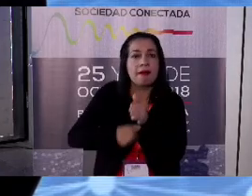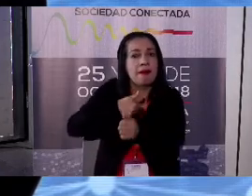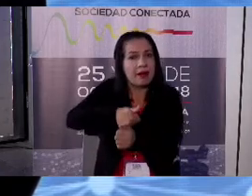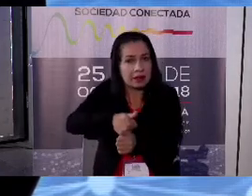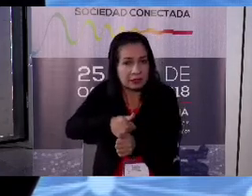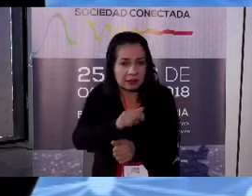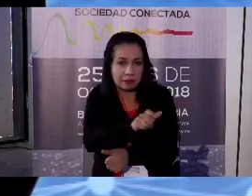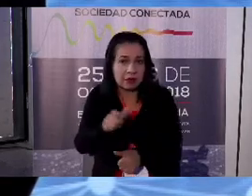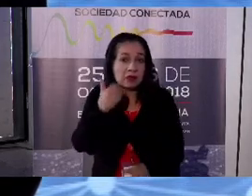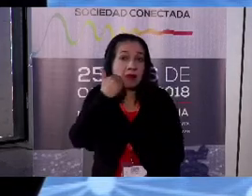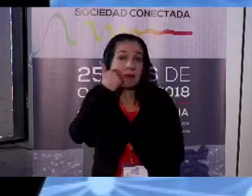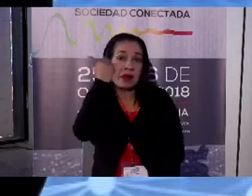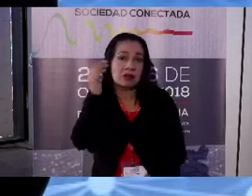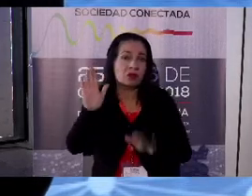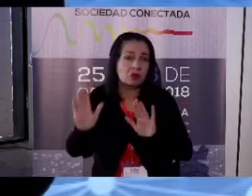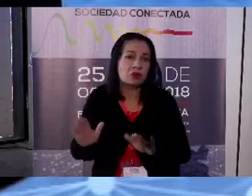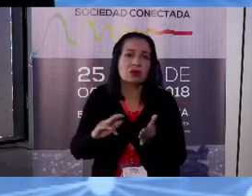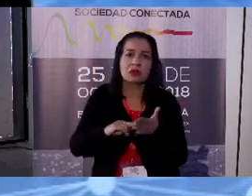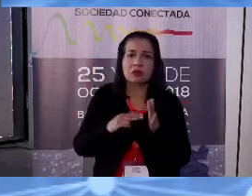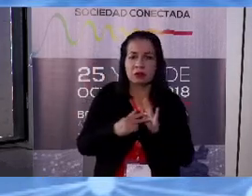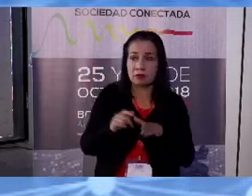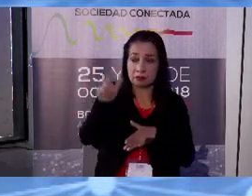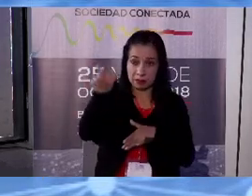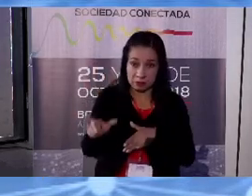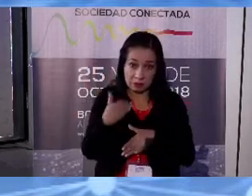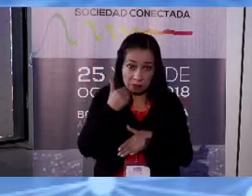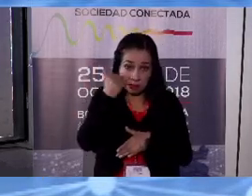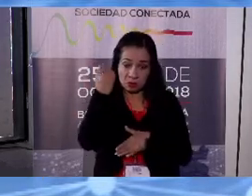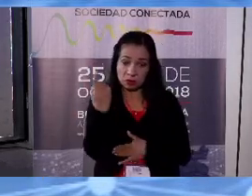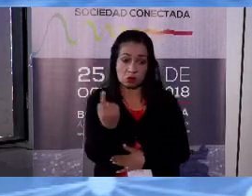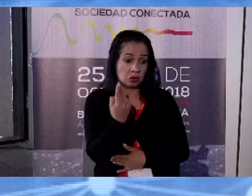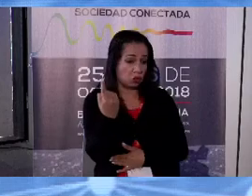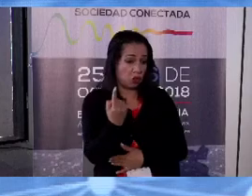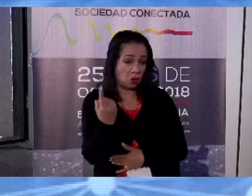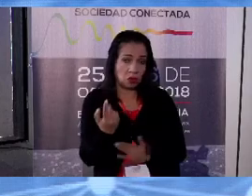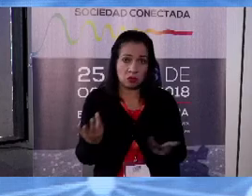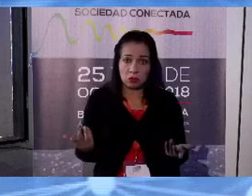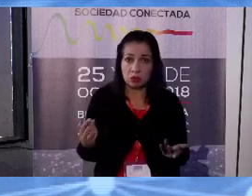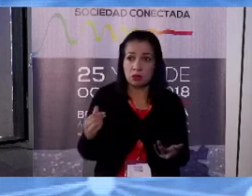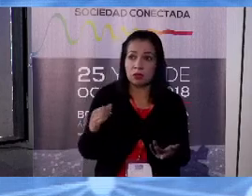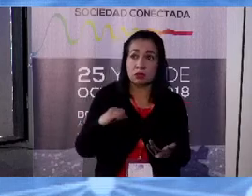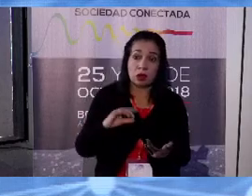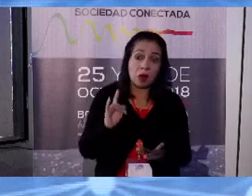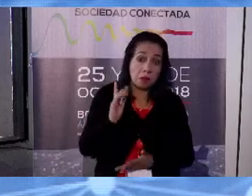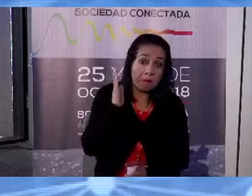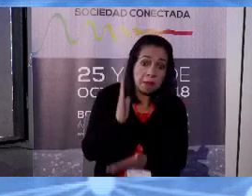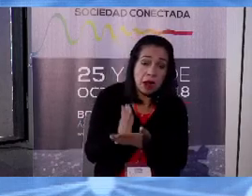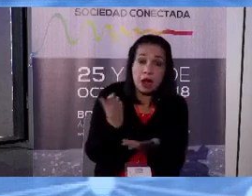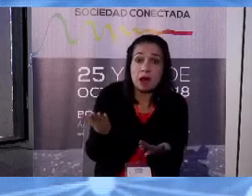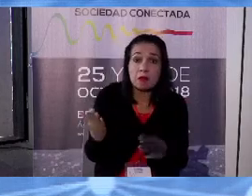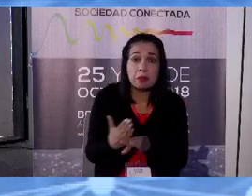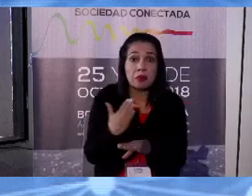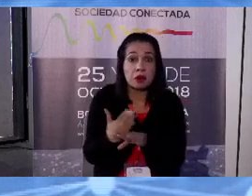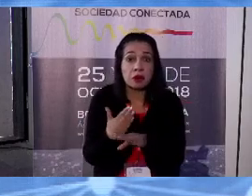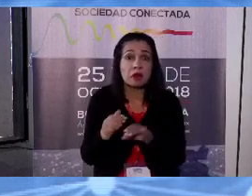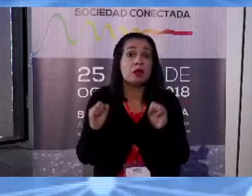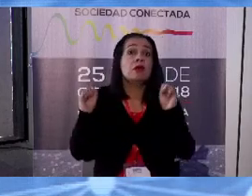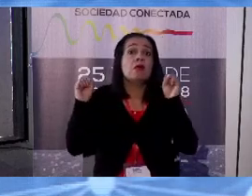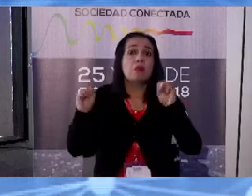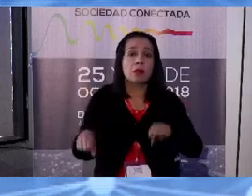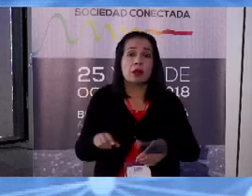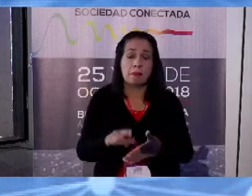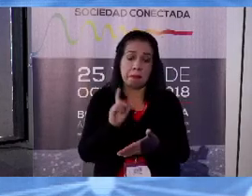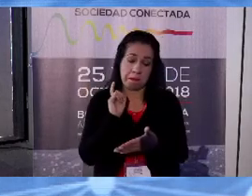adulto mayor que quiere decir que ese adulto mayor que está solo en ese momento que tiene un accidente puede con un botón